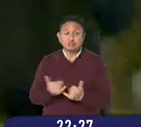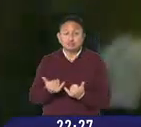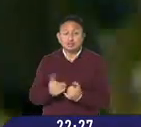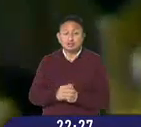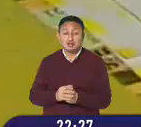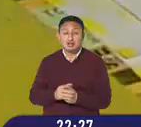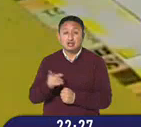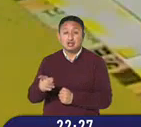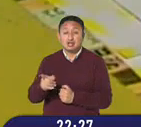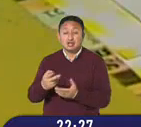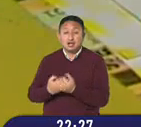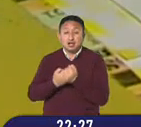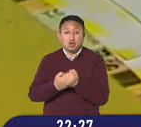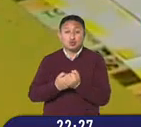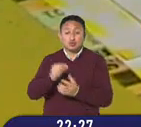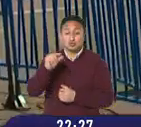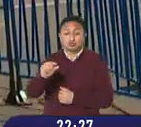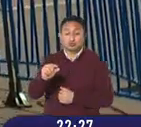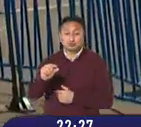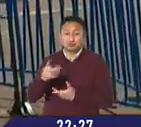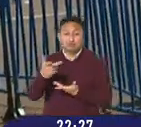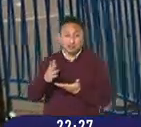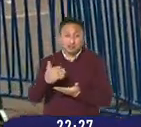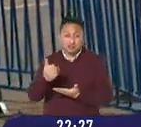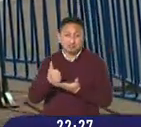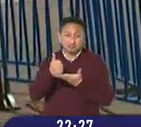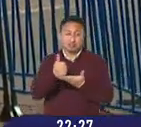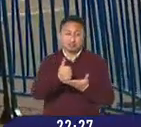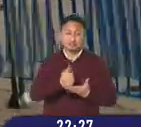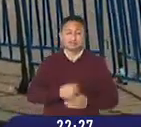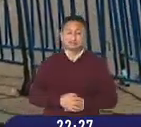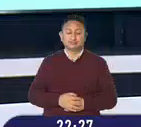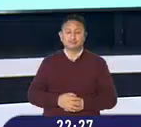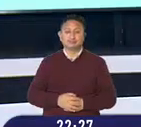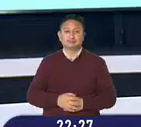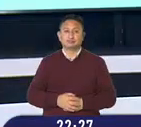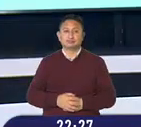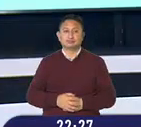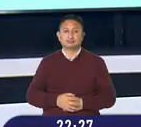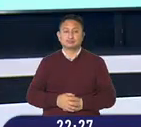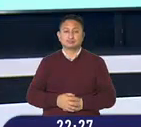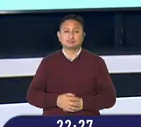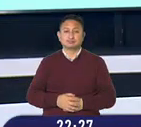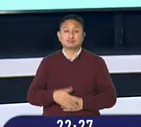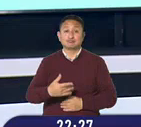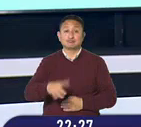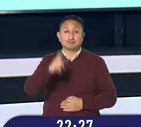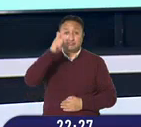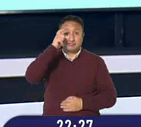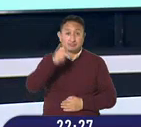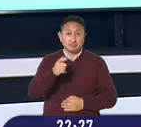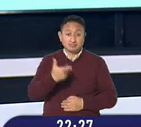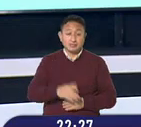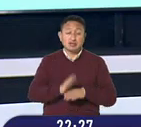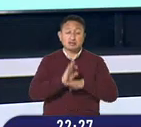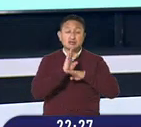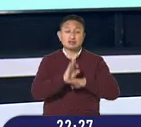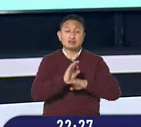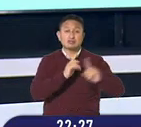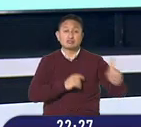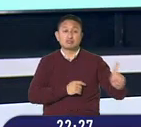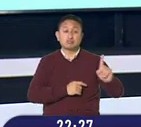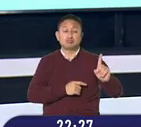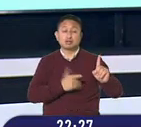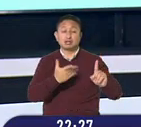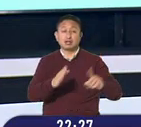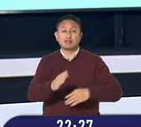recursos fiscales reducidos. Informó Javier Rosero. La Fiscalía receptó el testimonio del